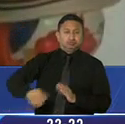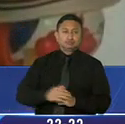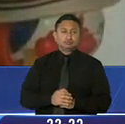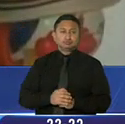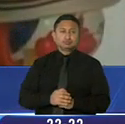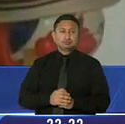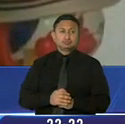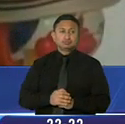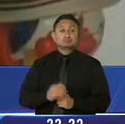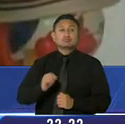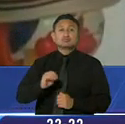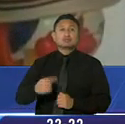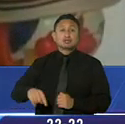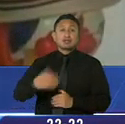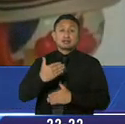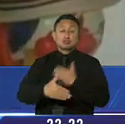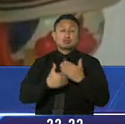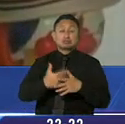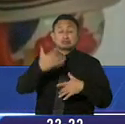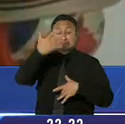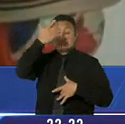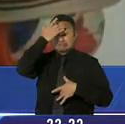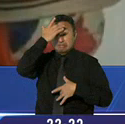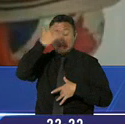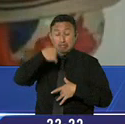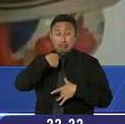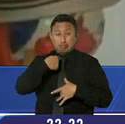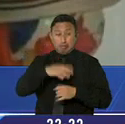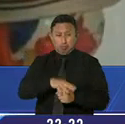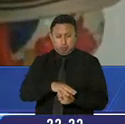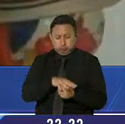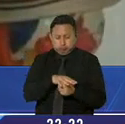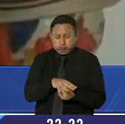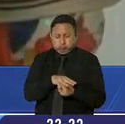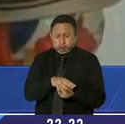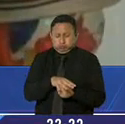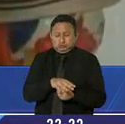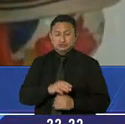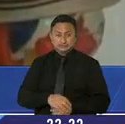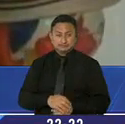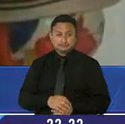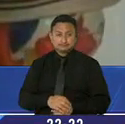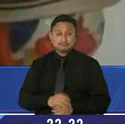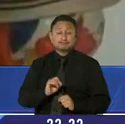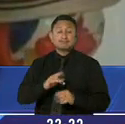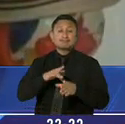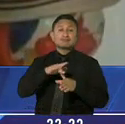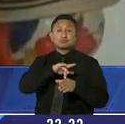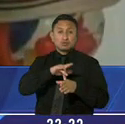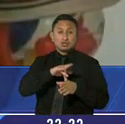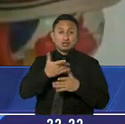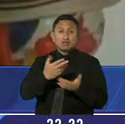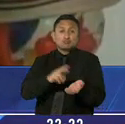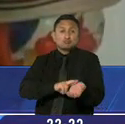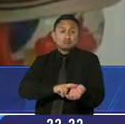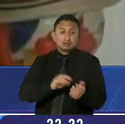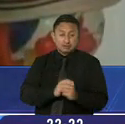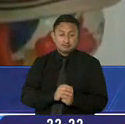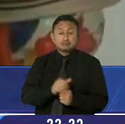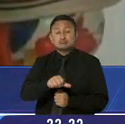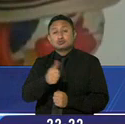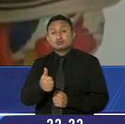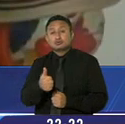tengan preeclampsia o problemas de presión alta durante el embarazo, más riesgo de generar diabetes, más riesgo de